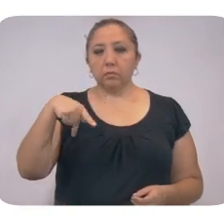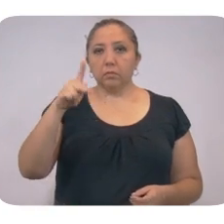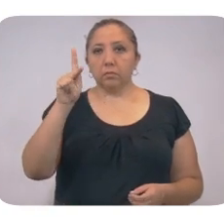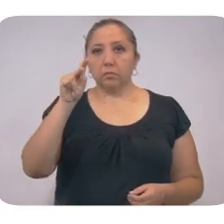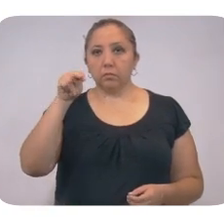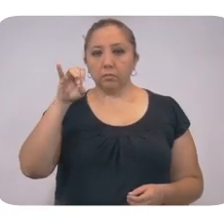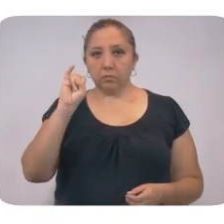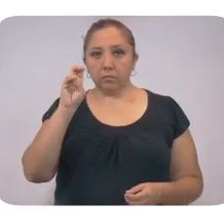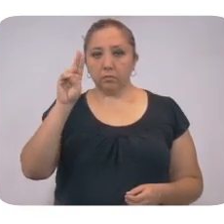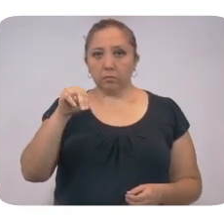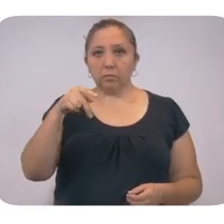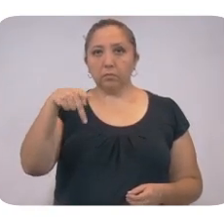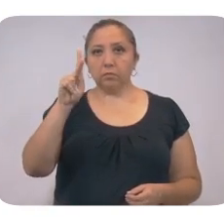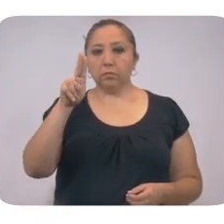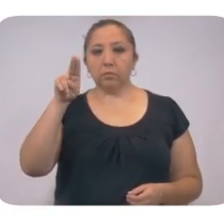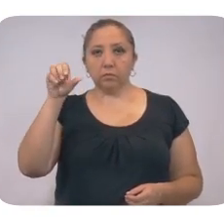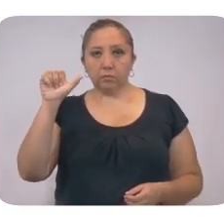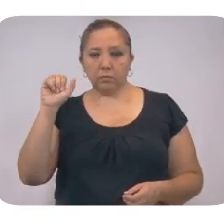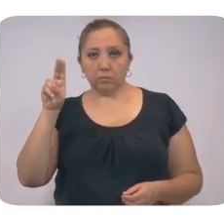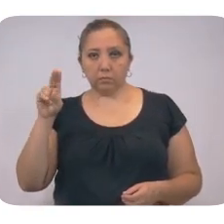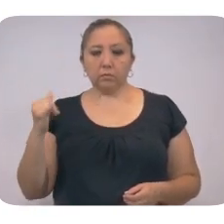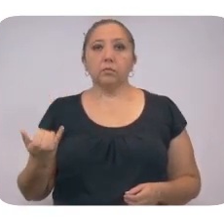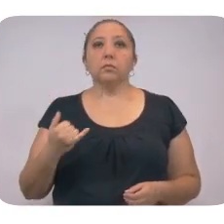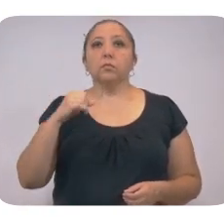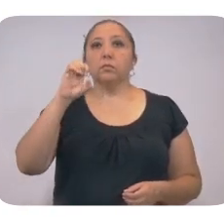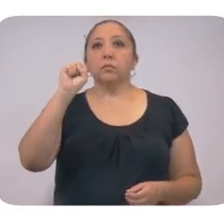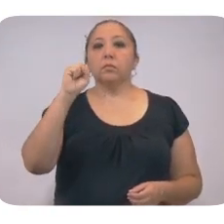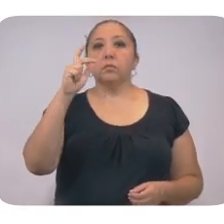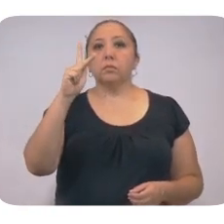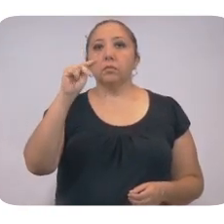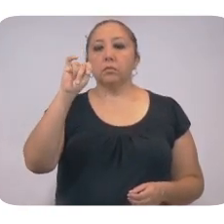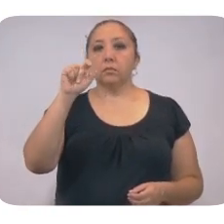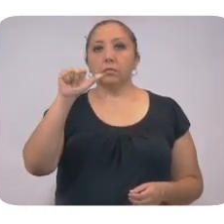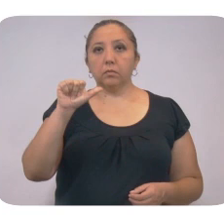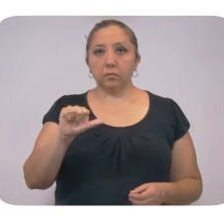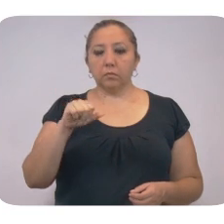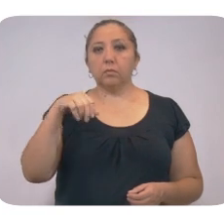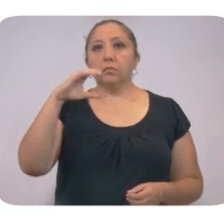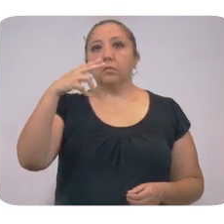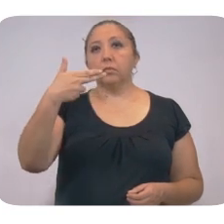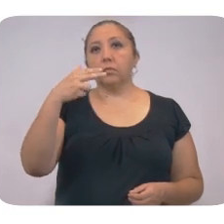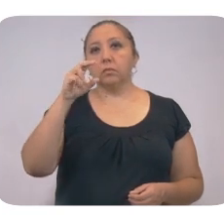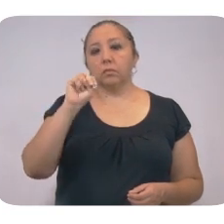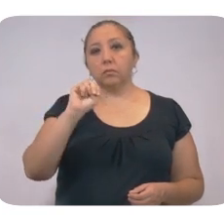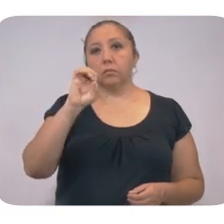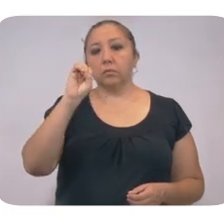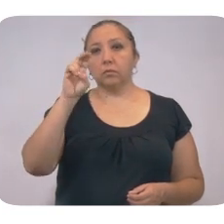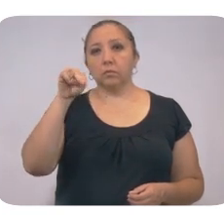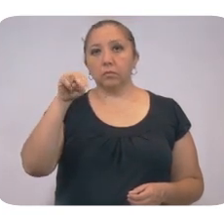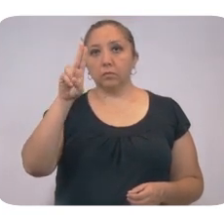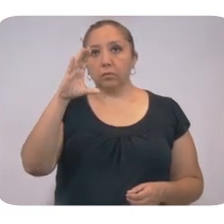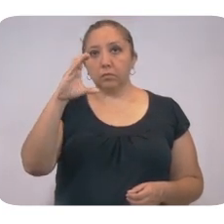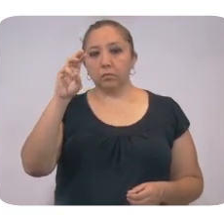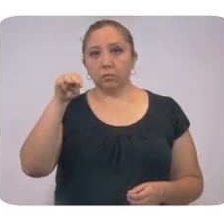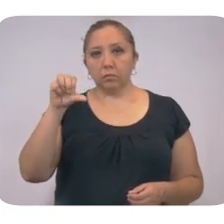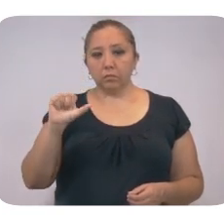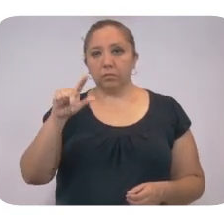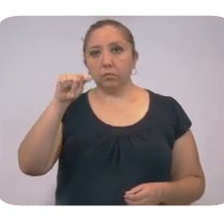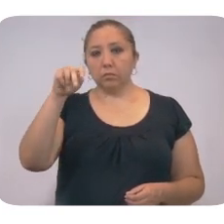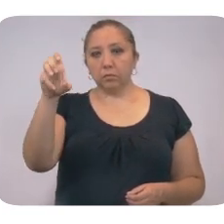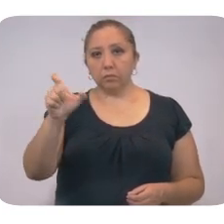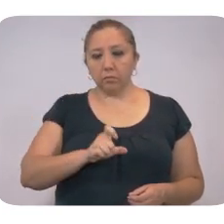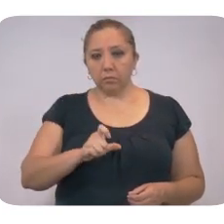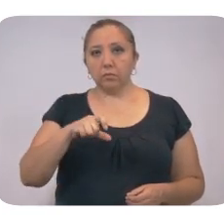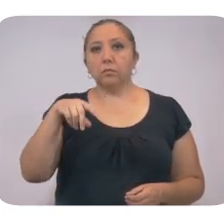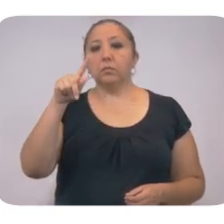Canacín, Cagua y Ticul, 1 en Citás, Espita, Jocobá, Junucmá, Seyé, Tecash, Temash, Tizimín